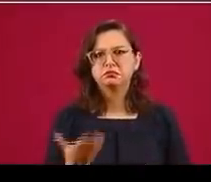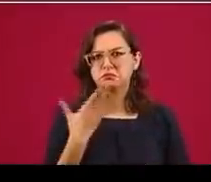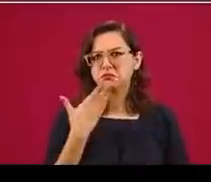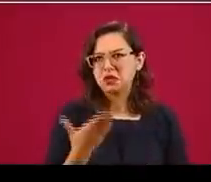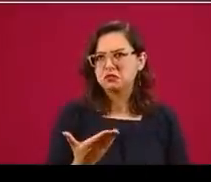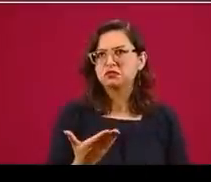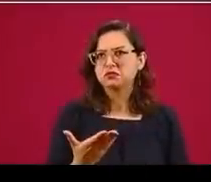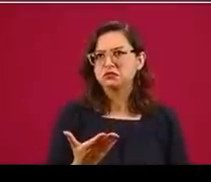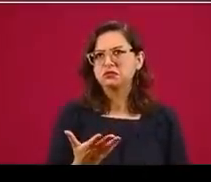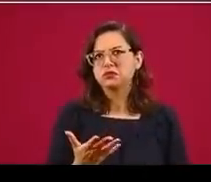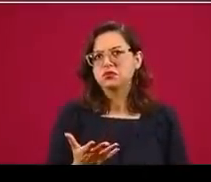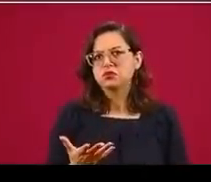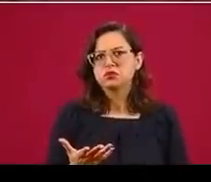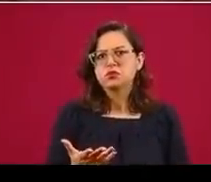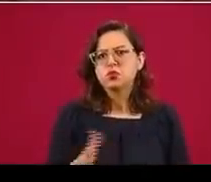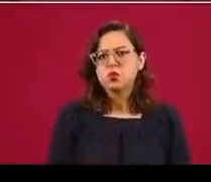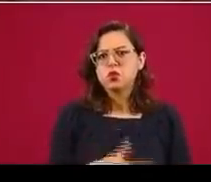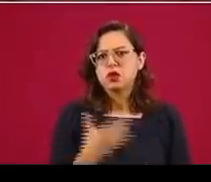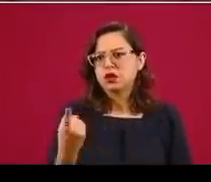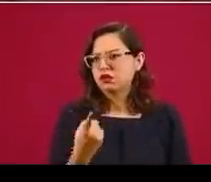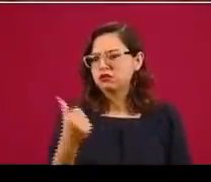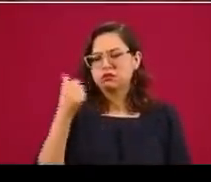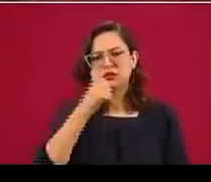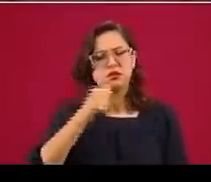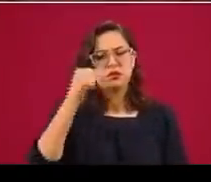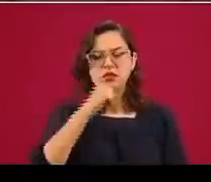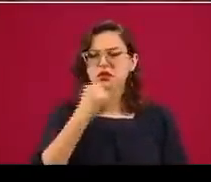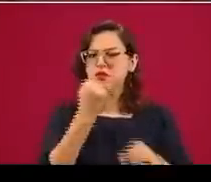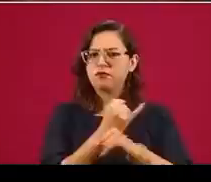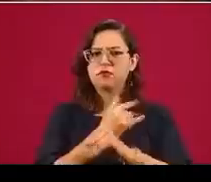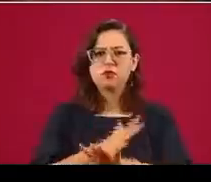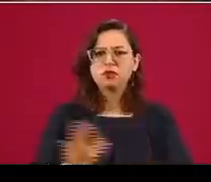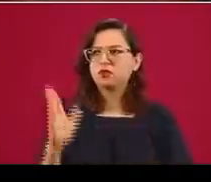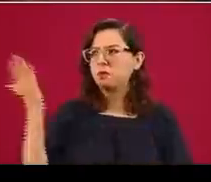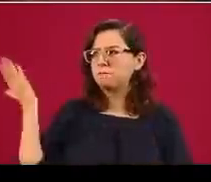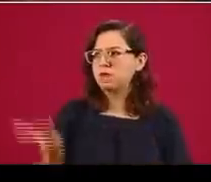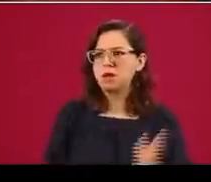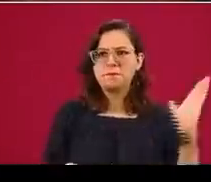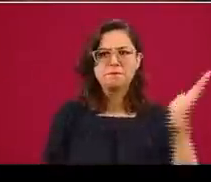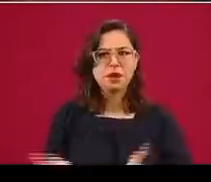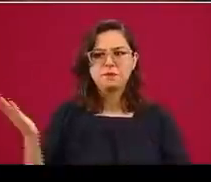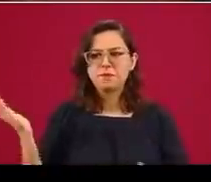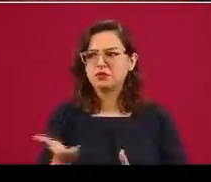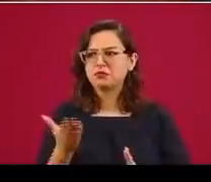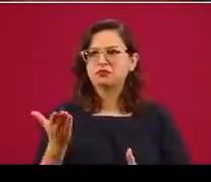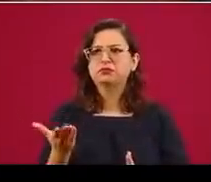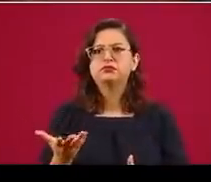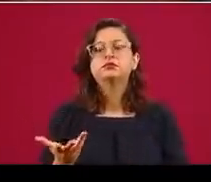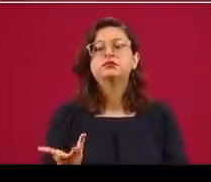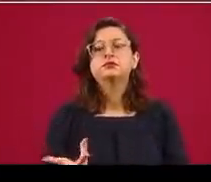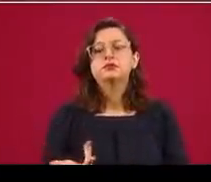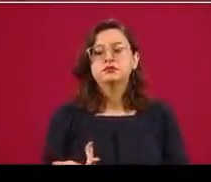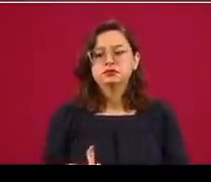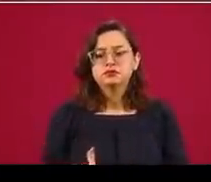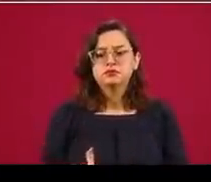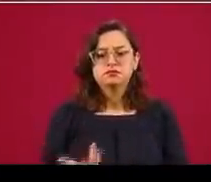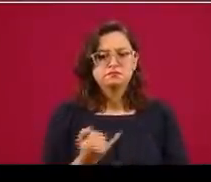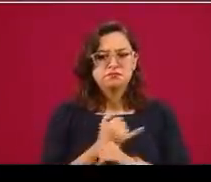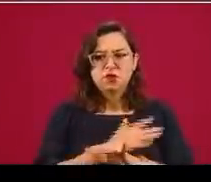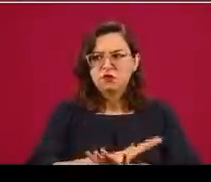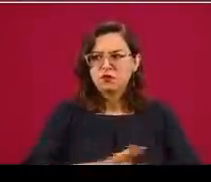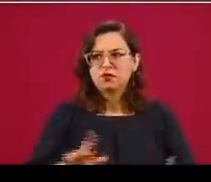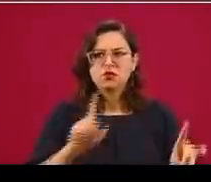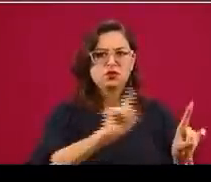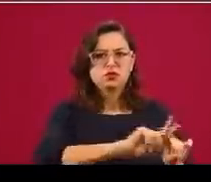de todos los datos que se proporcionan de los